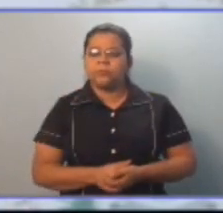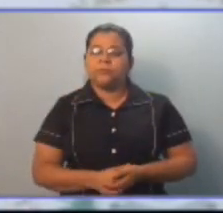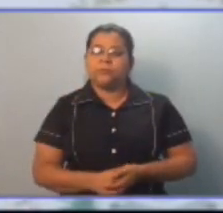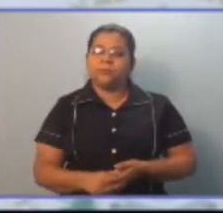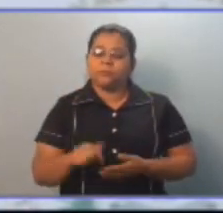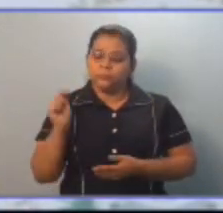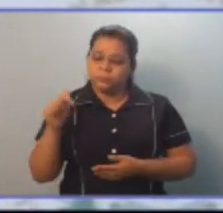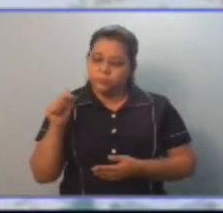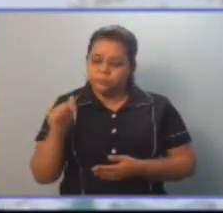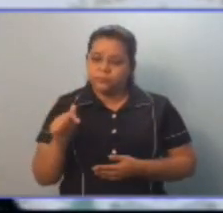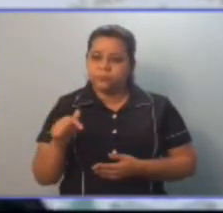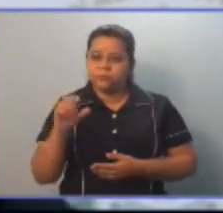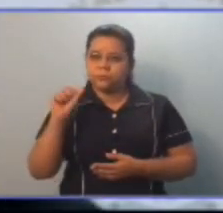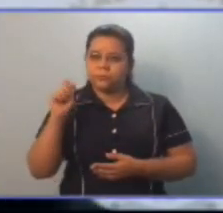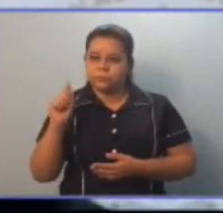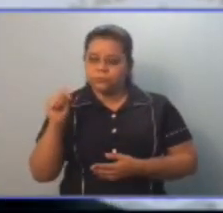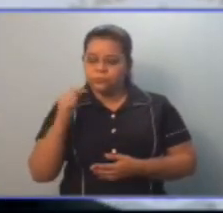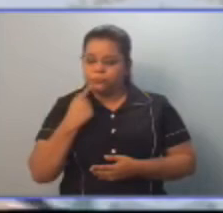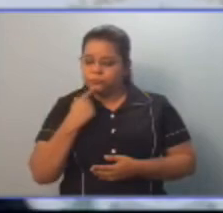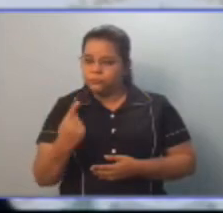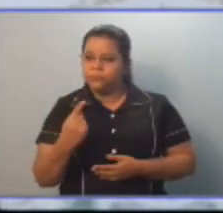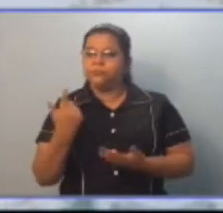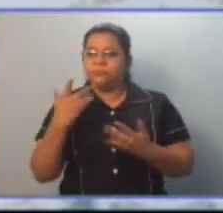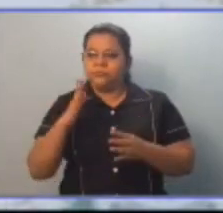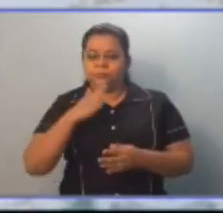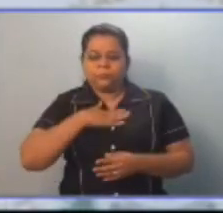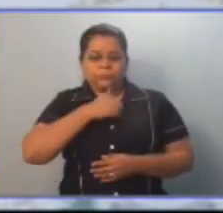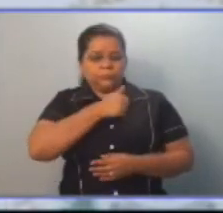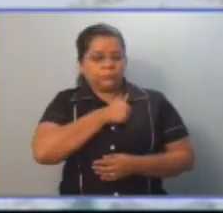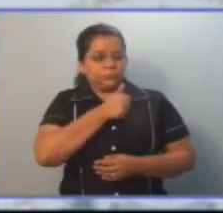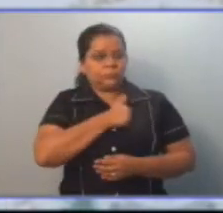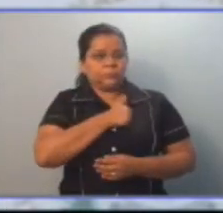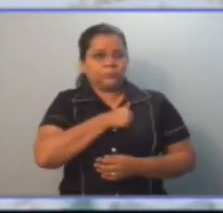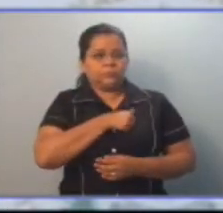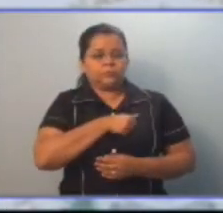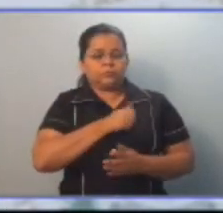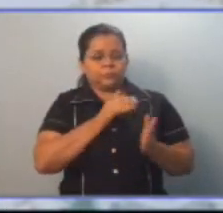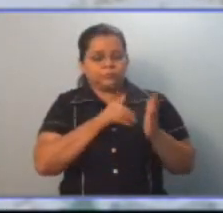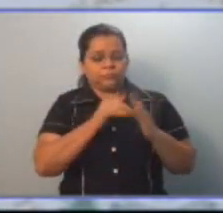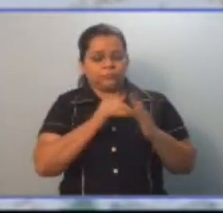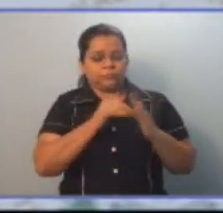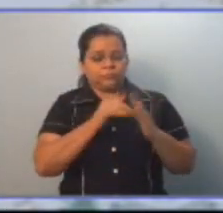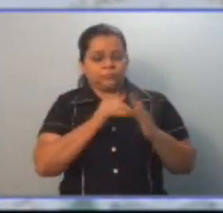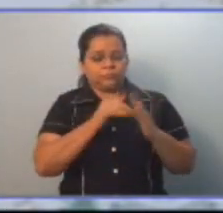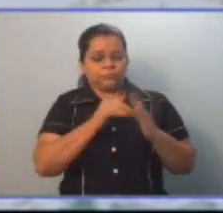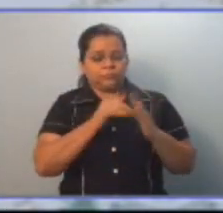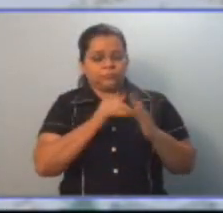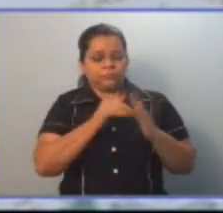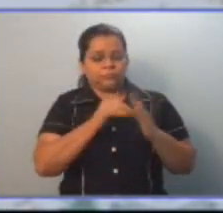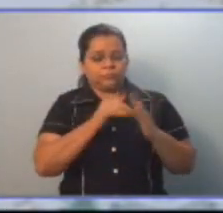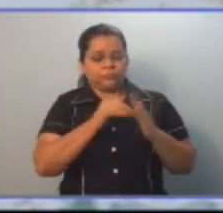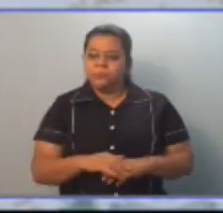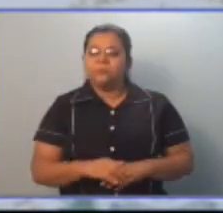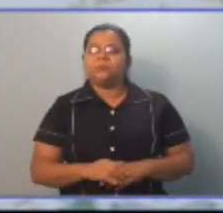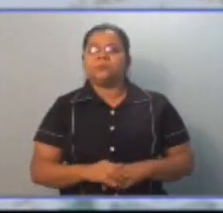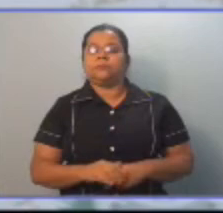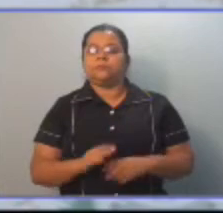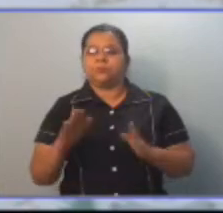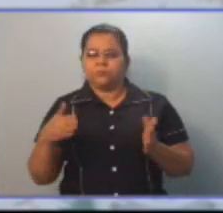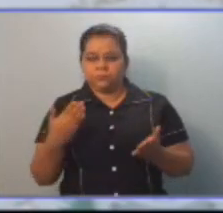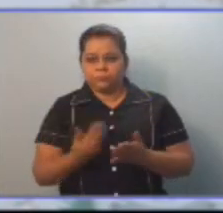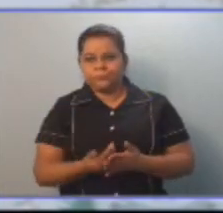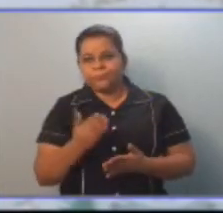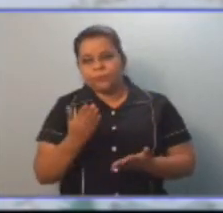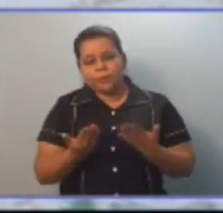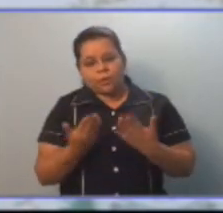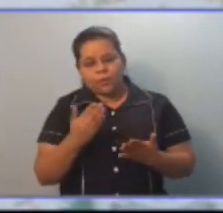eso la Sala de lo Constitucional tiene una función tan importante, y de ahí la naturaleza de que muchas